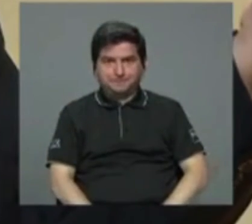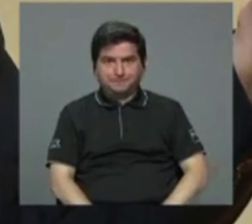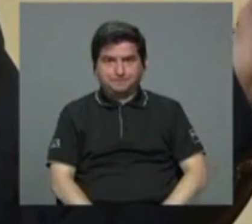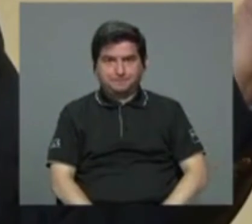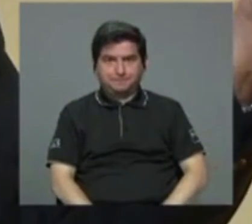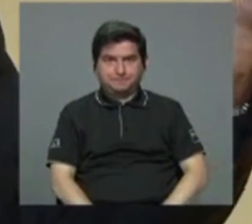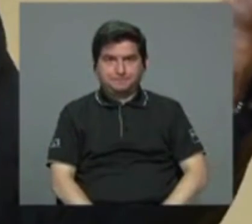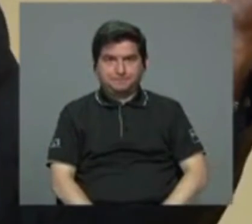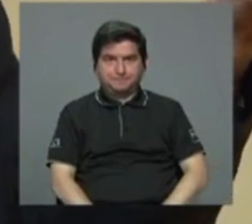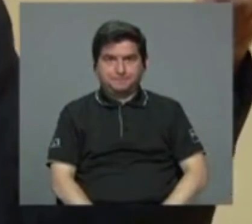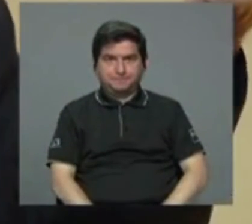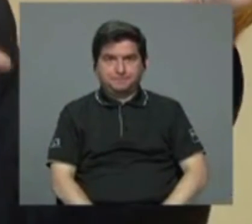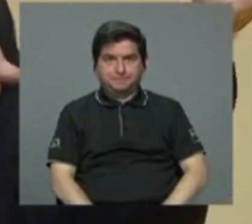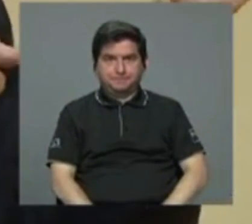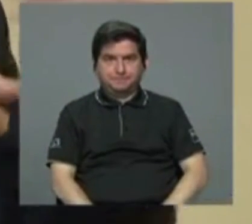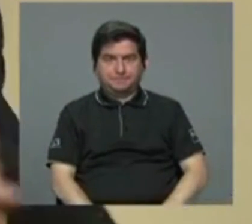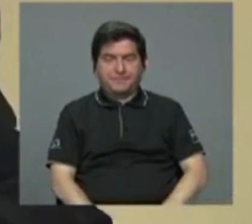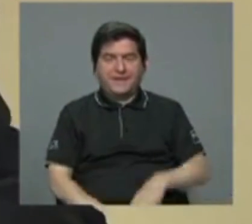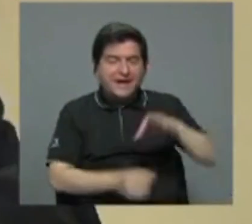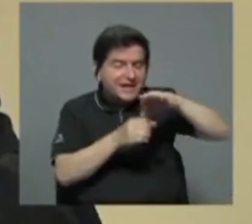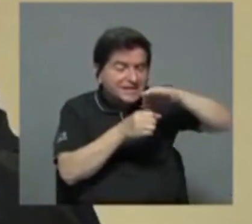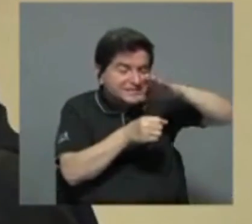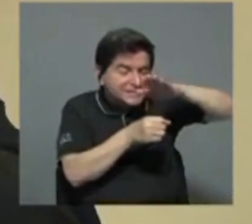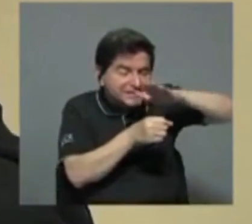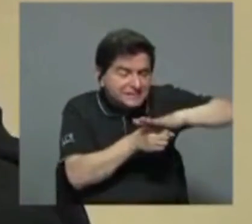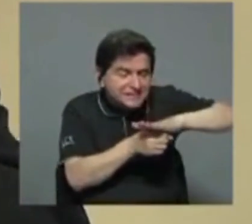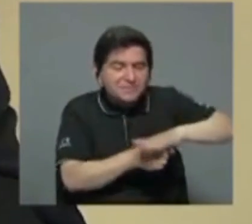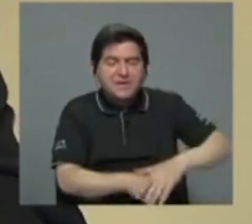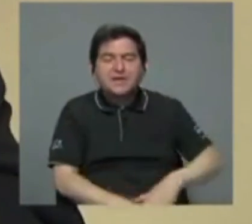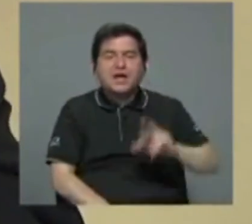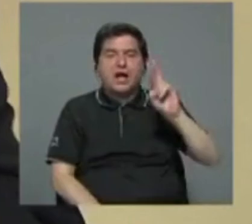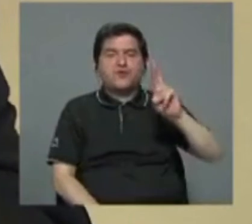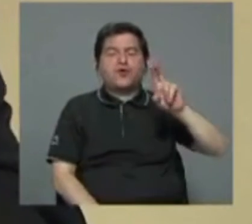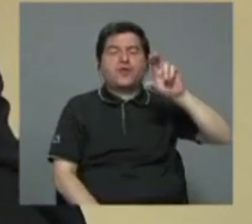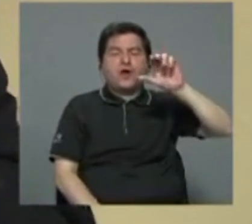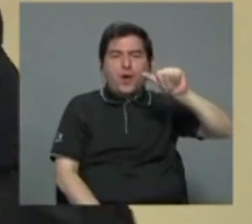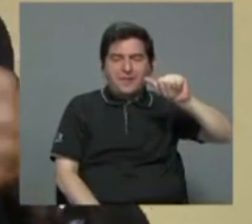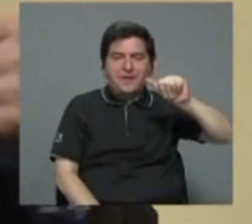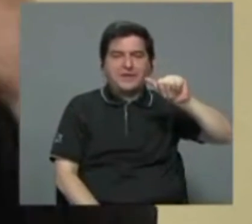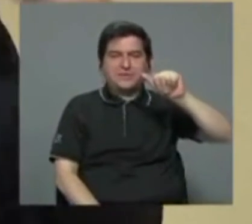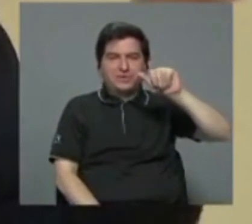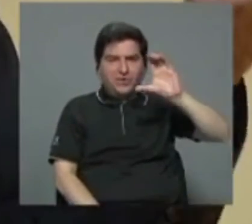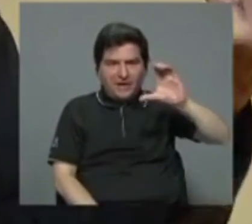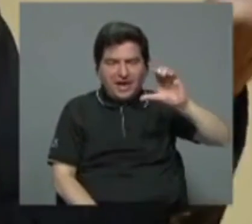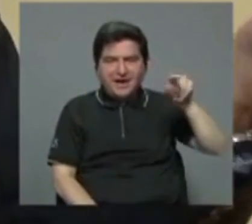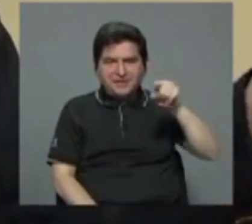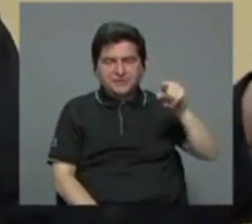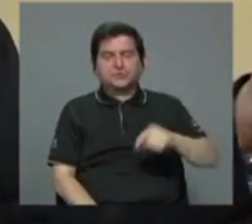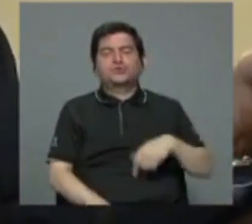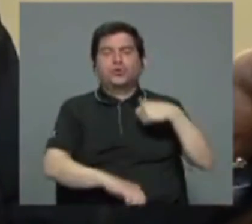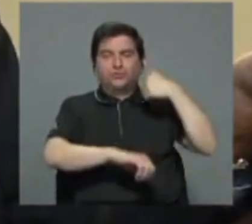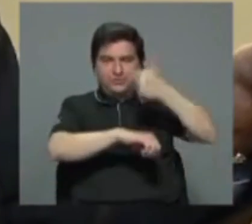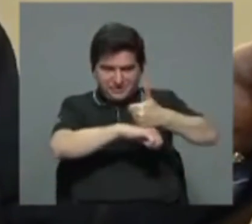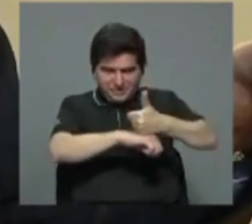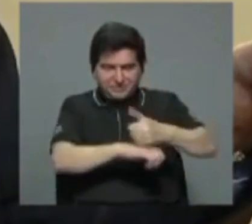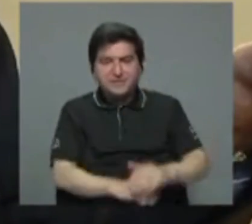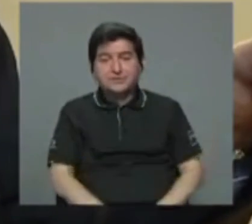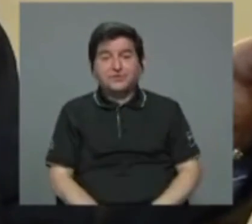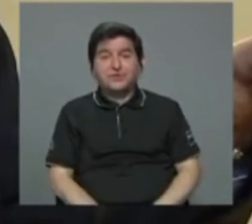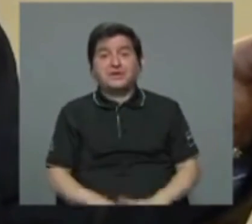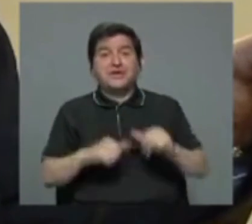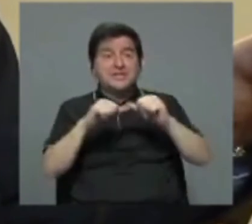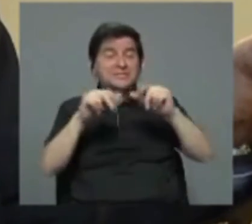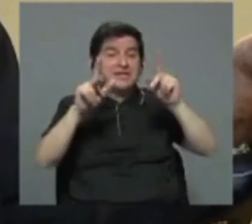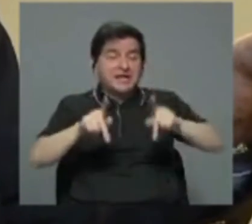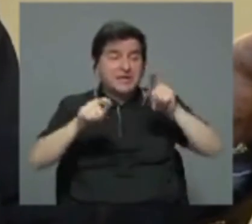las semillas que don Rodrigo Alberto plantó, y que debe haber todavía